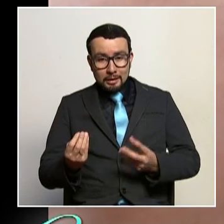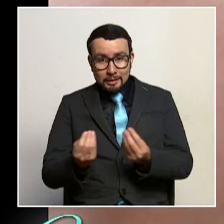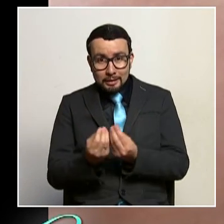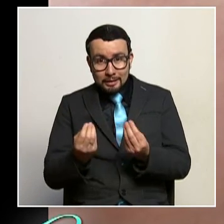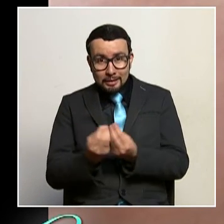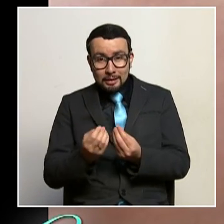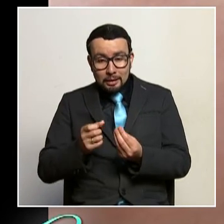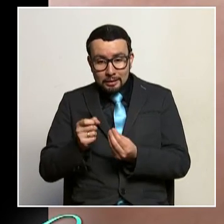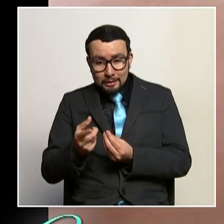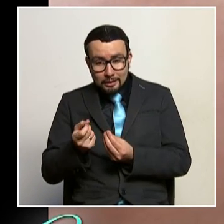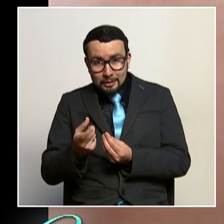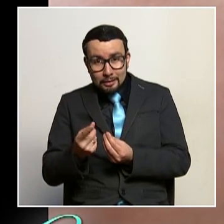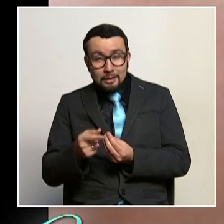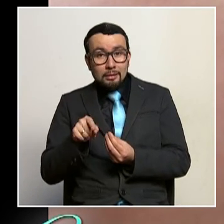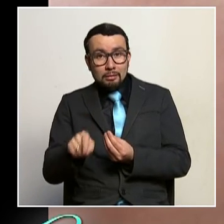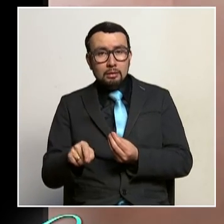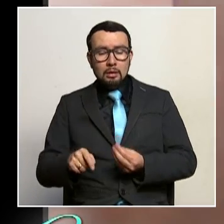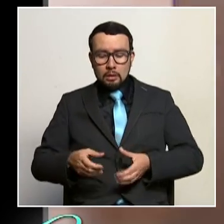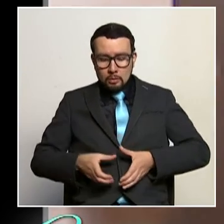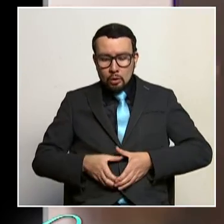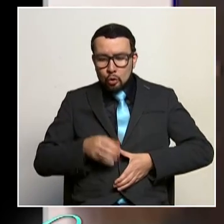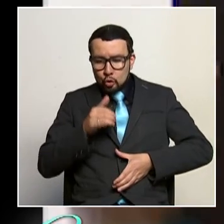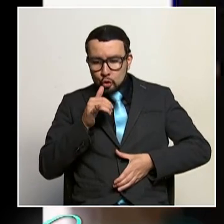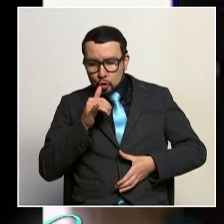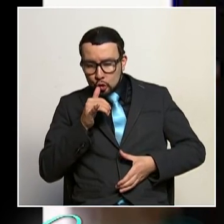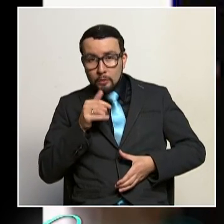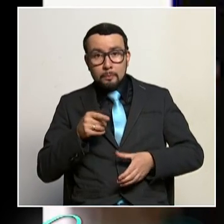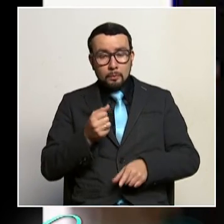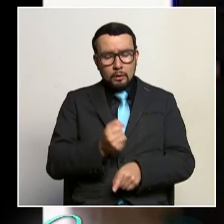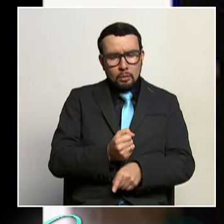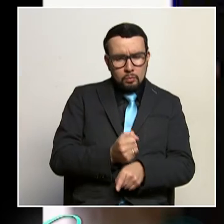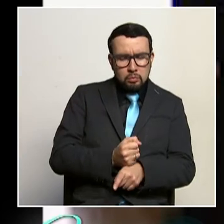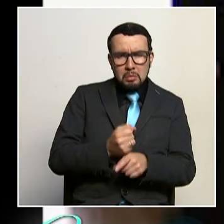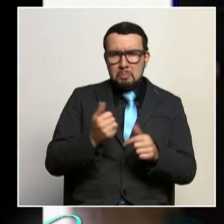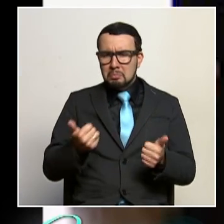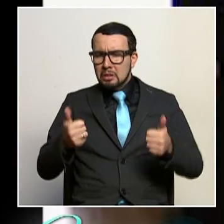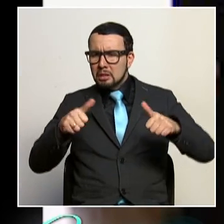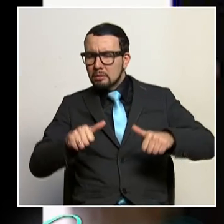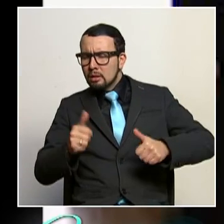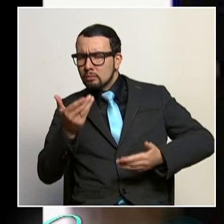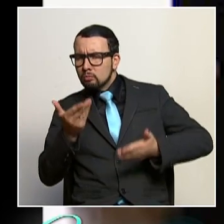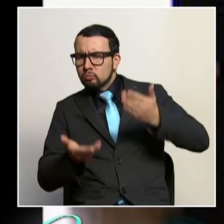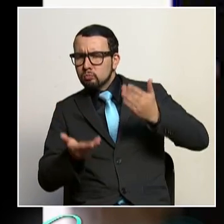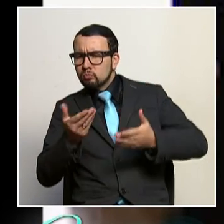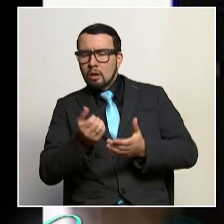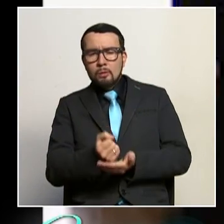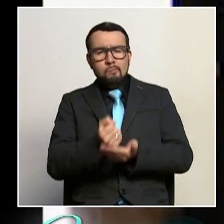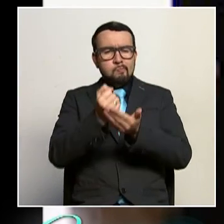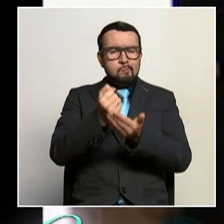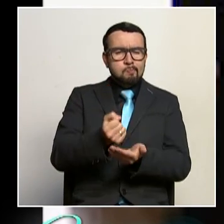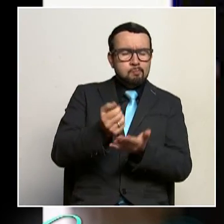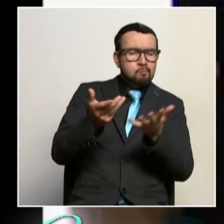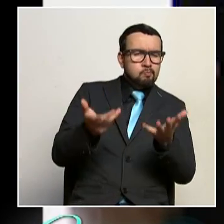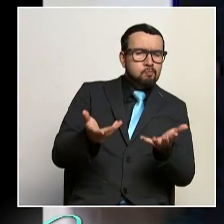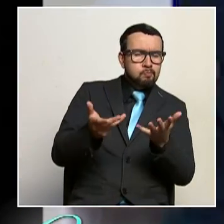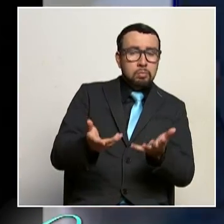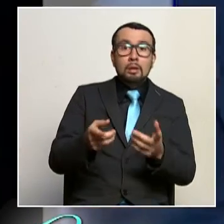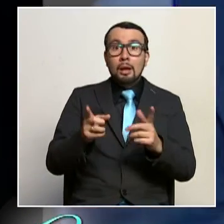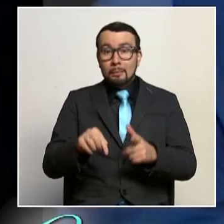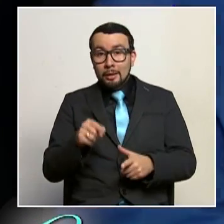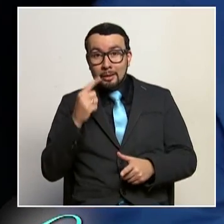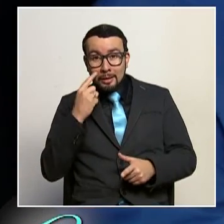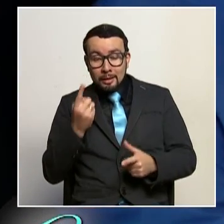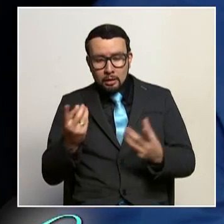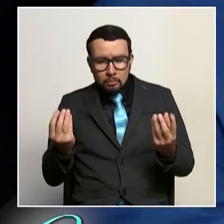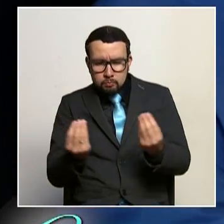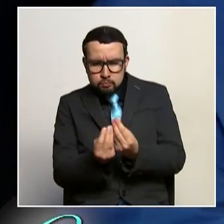seminales, la vejiga, la próstata, la medimos, la pesamos y vemos también toda la parte de los testículos